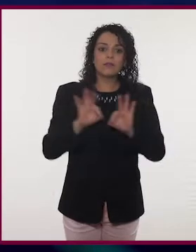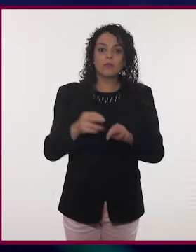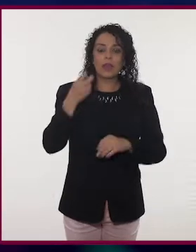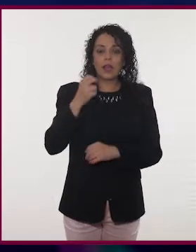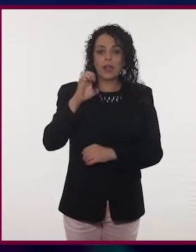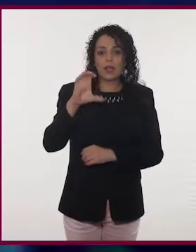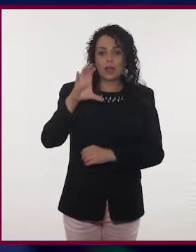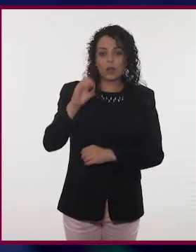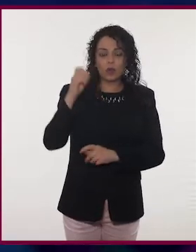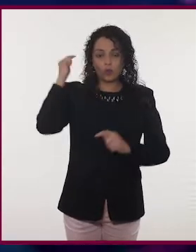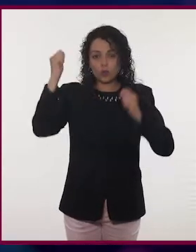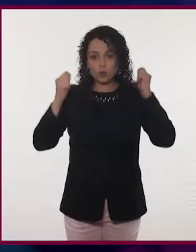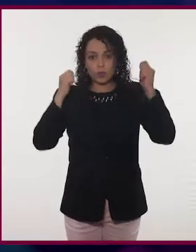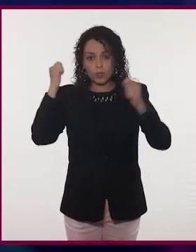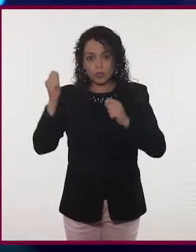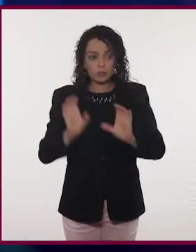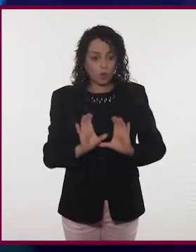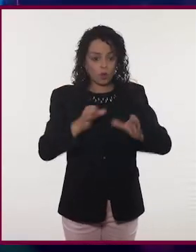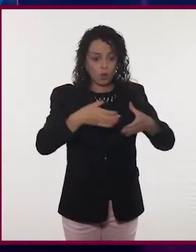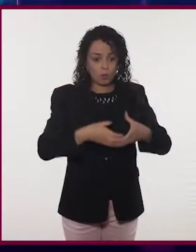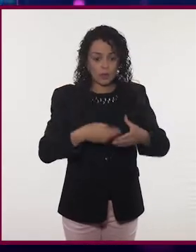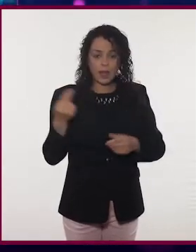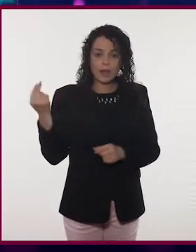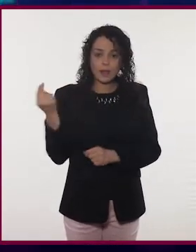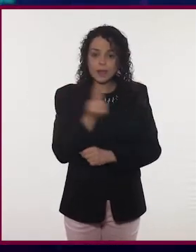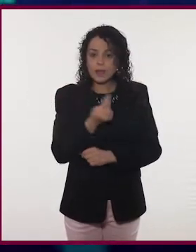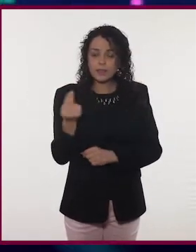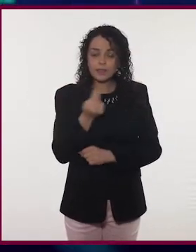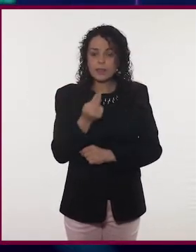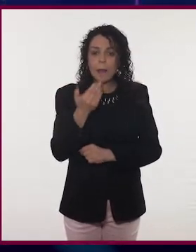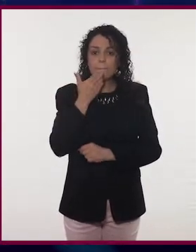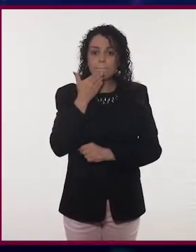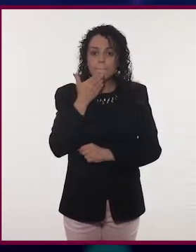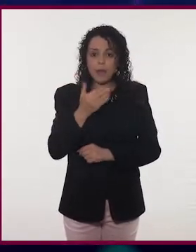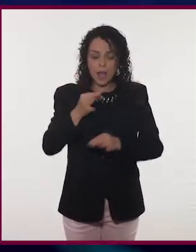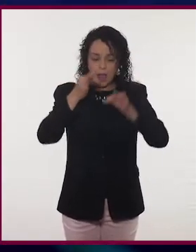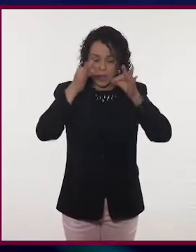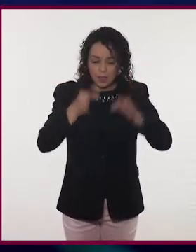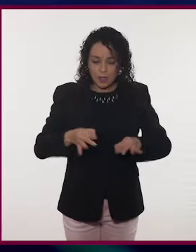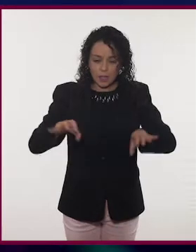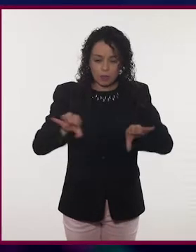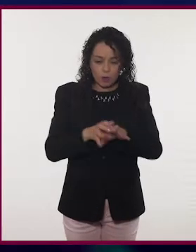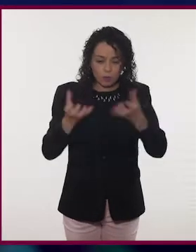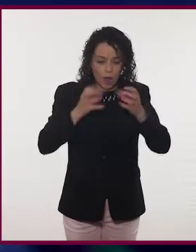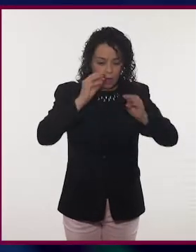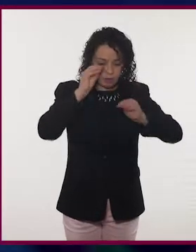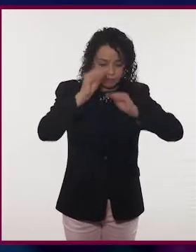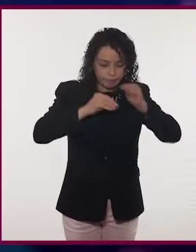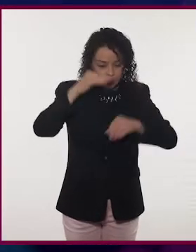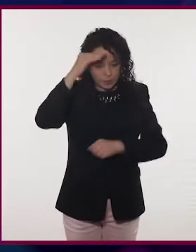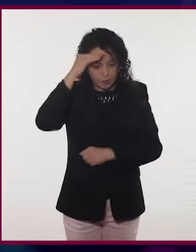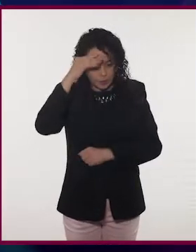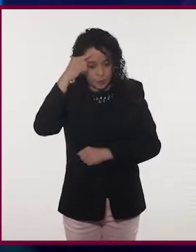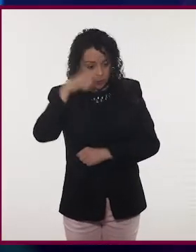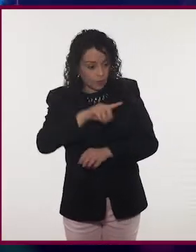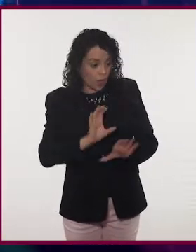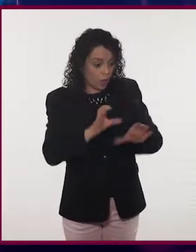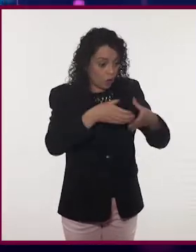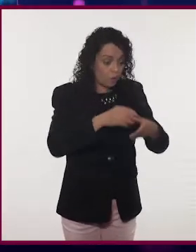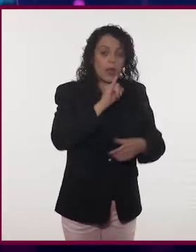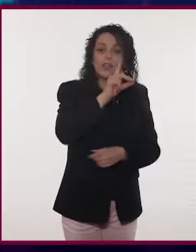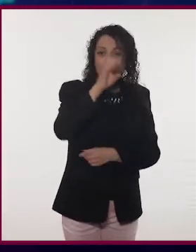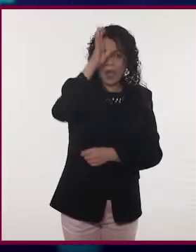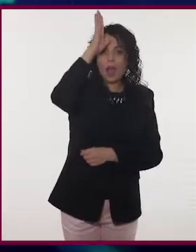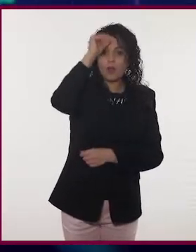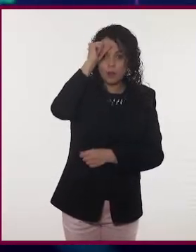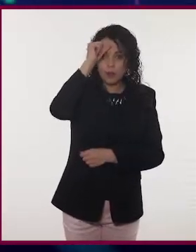el ecoturismo, turismo comunitario, esté muy bien pensado y que la comunidad, toda la comunidad, esté de acuerdo. Y entonces